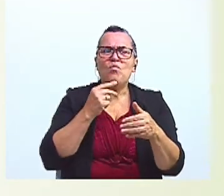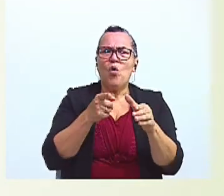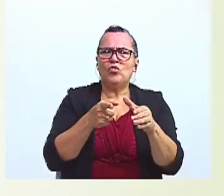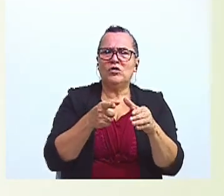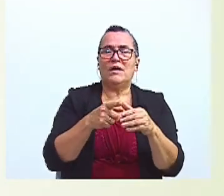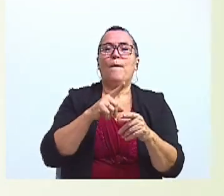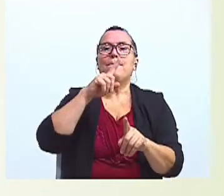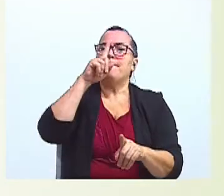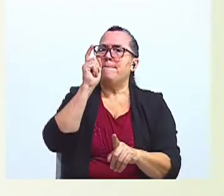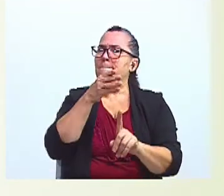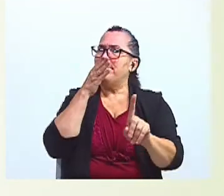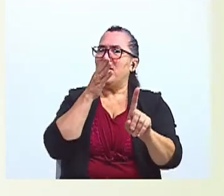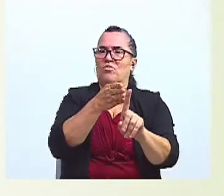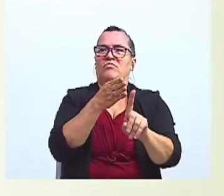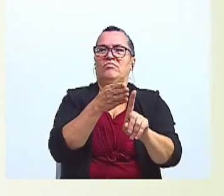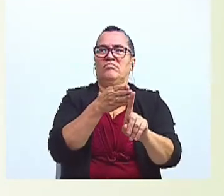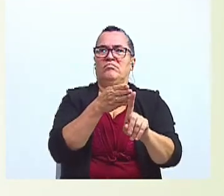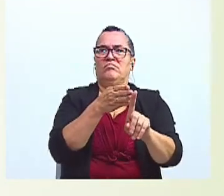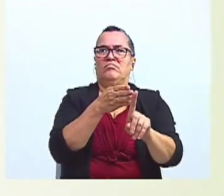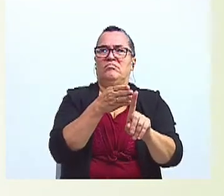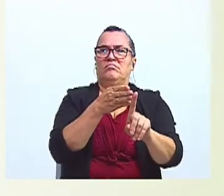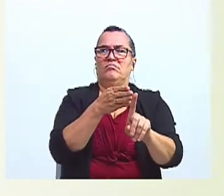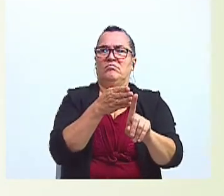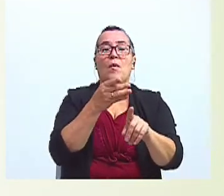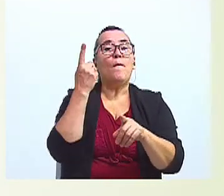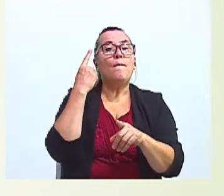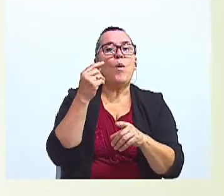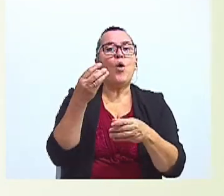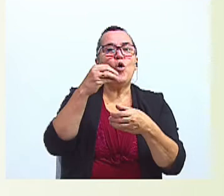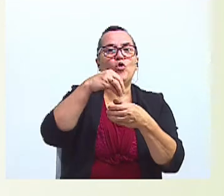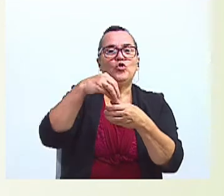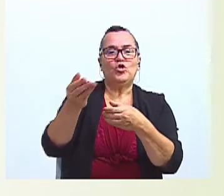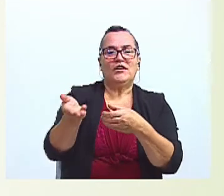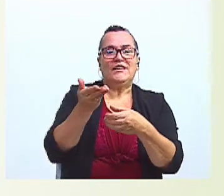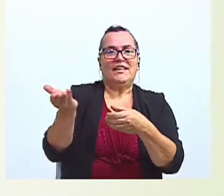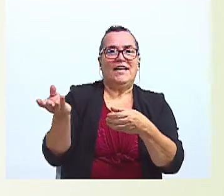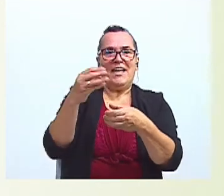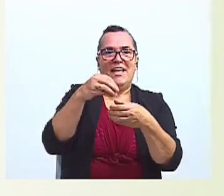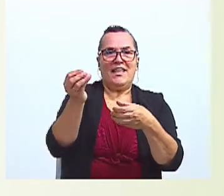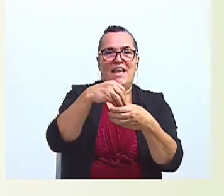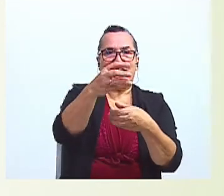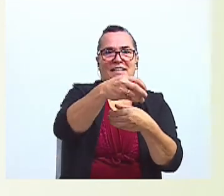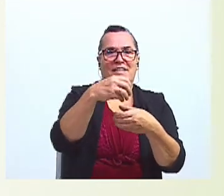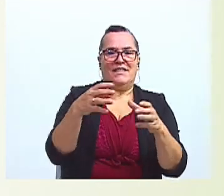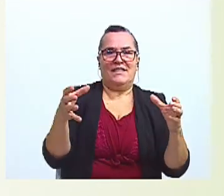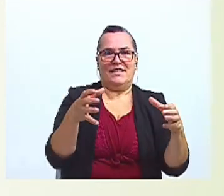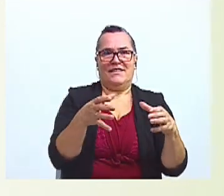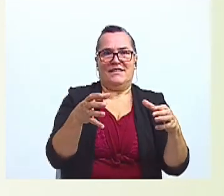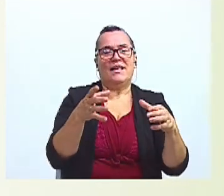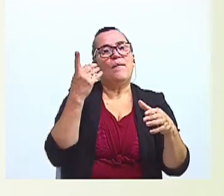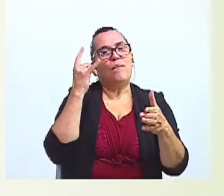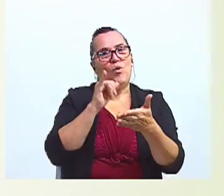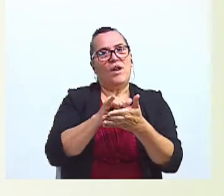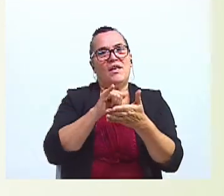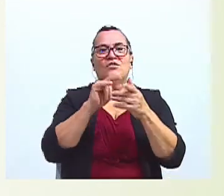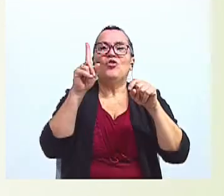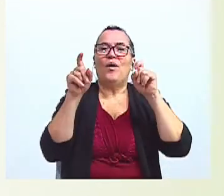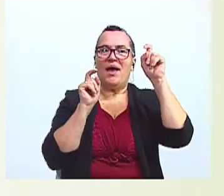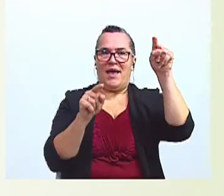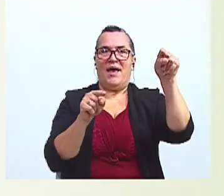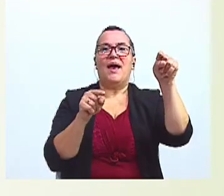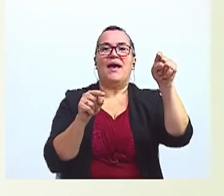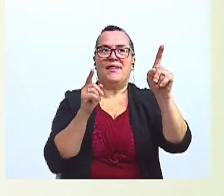pregunta directa, está preguntando por los ingredientes. Por eso lleva los signos de